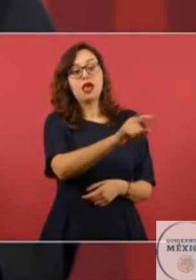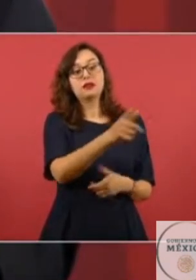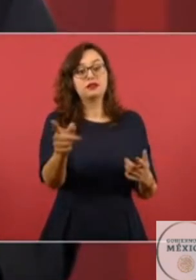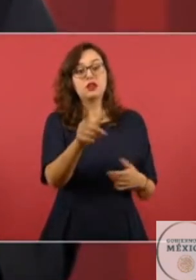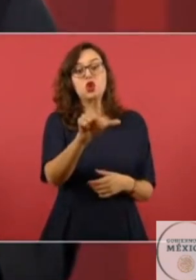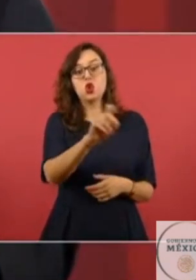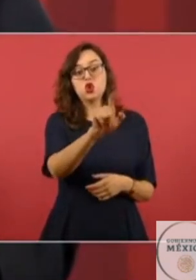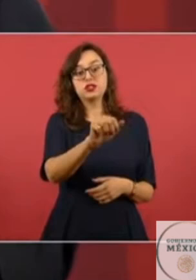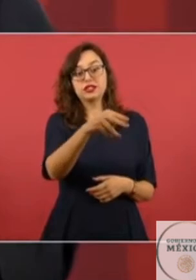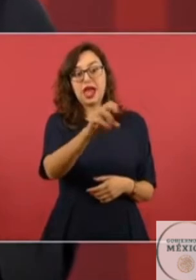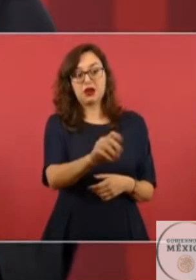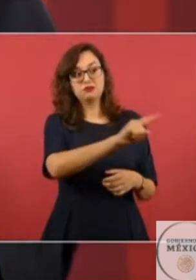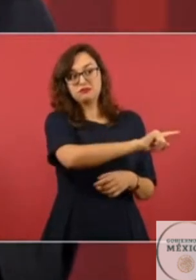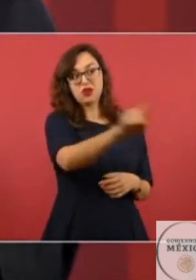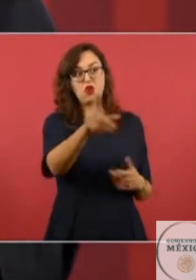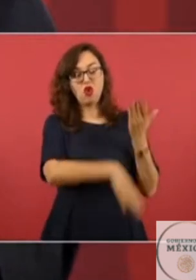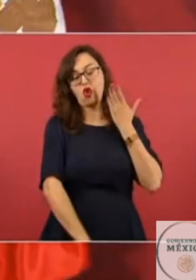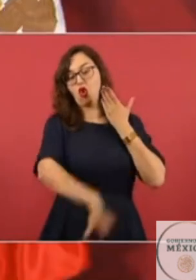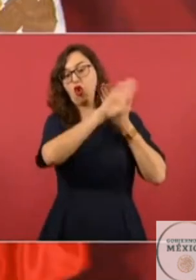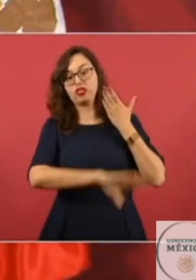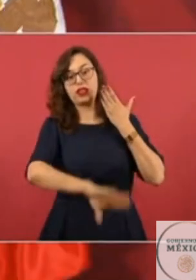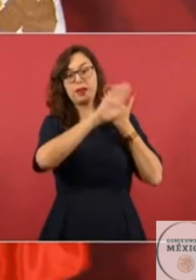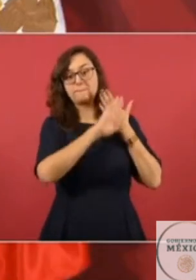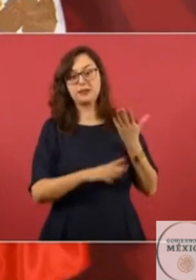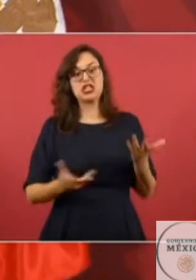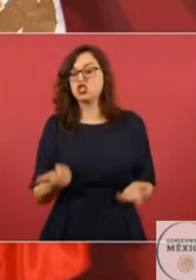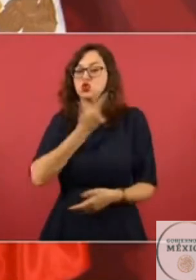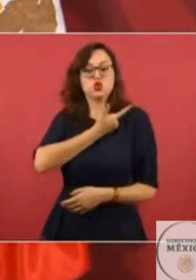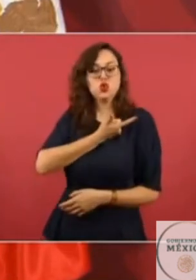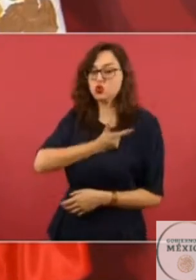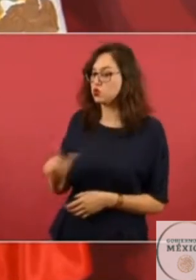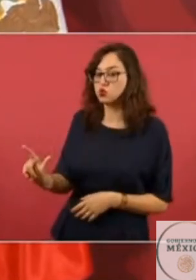Javier Lozano, pero también otros, ¿no? Van a decir que